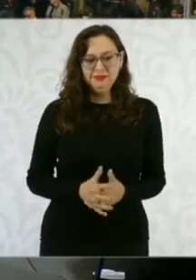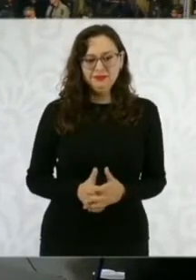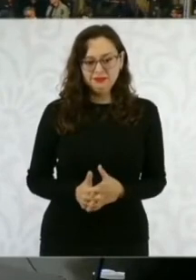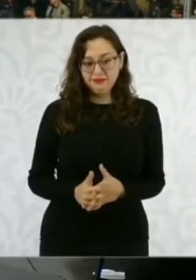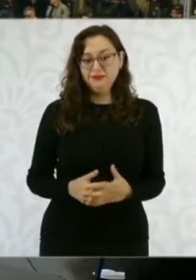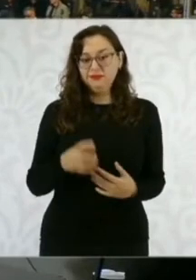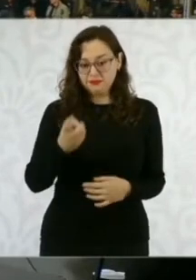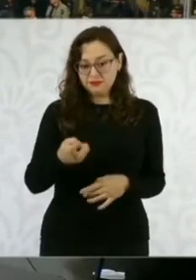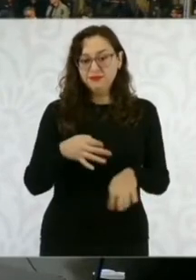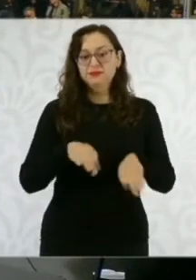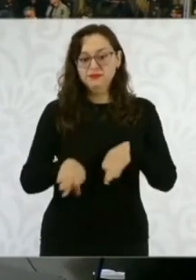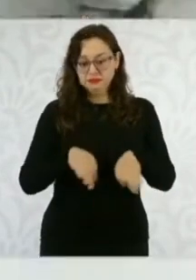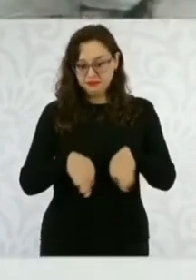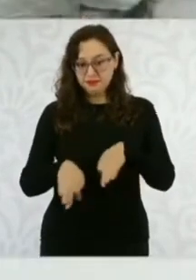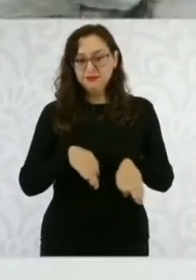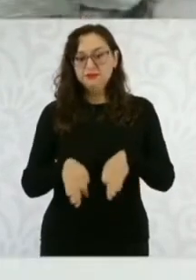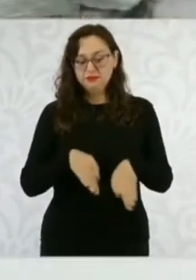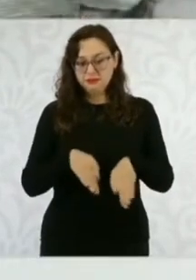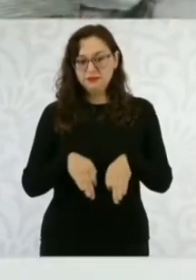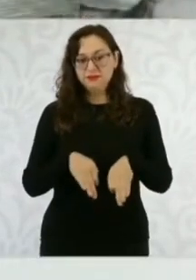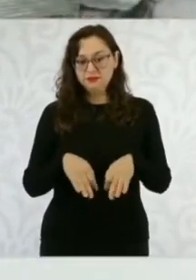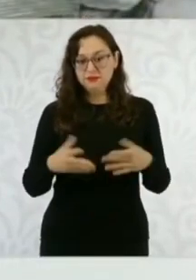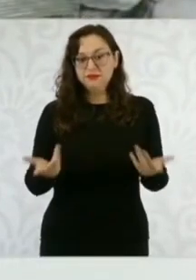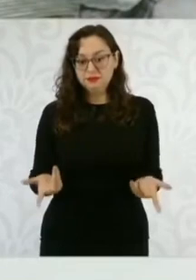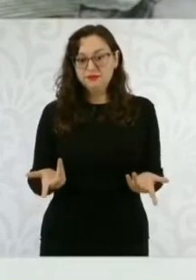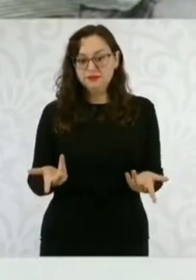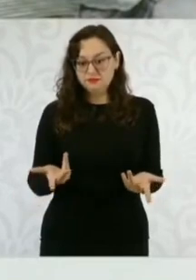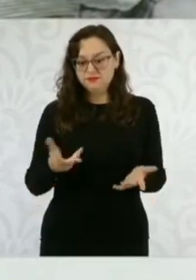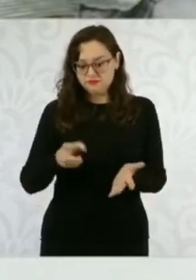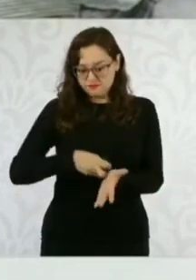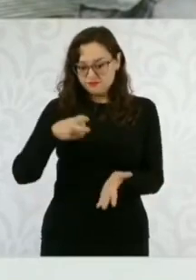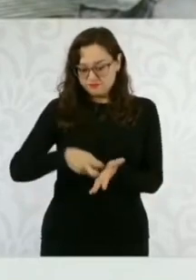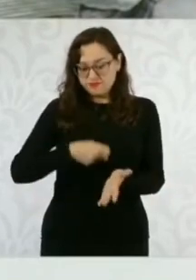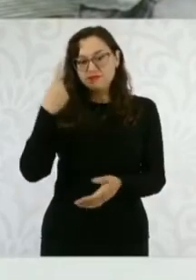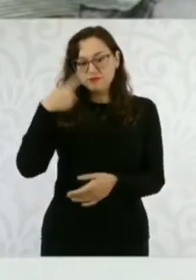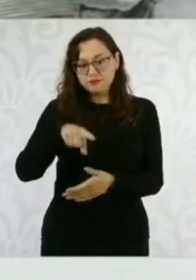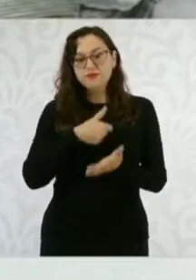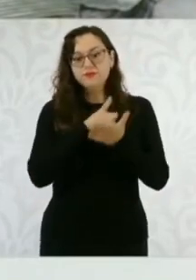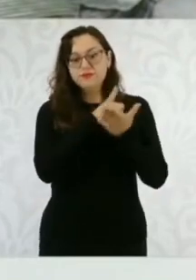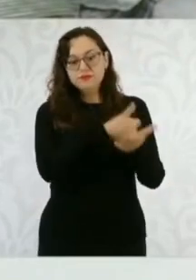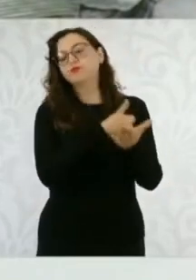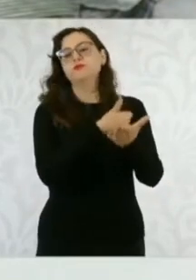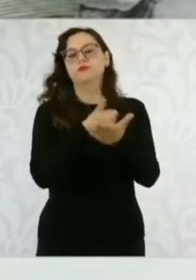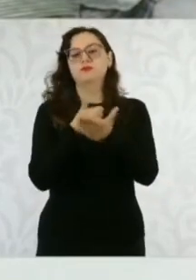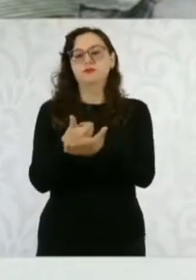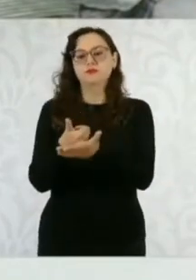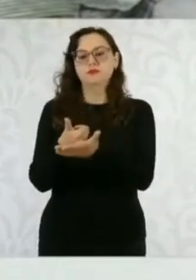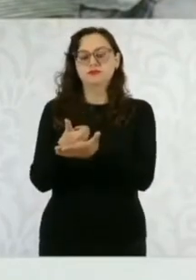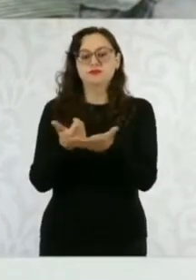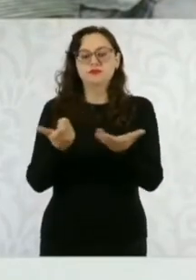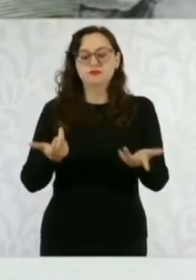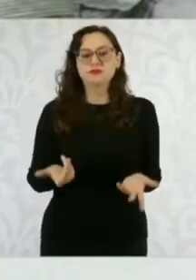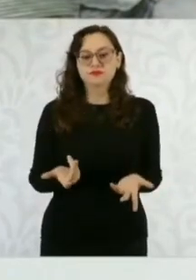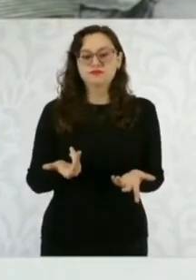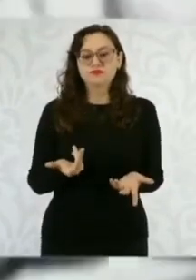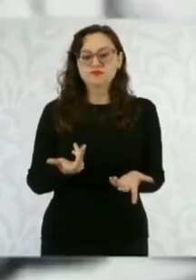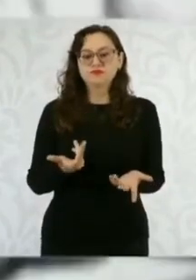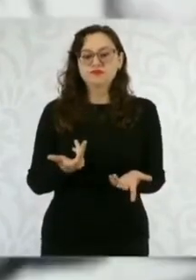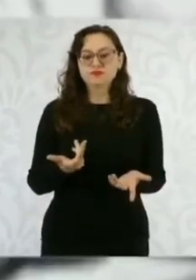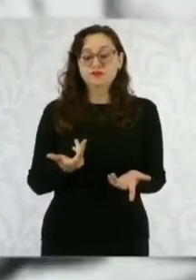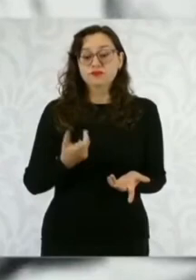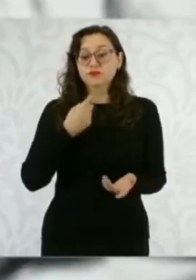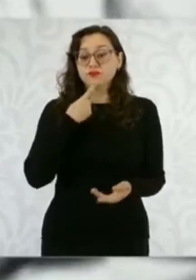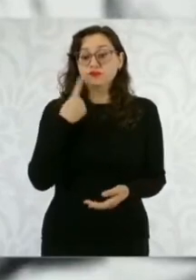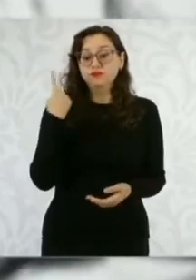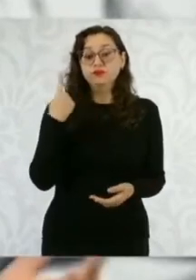se está trabajando para poder ayudarles y presentar la